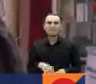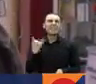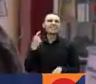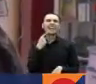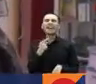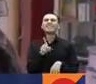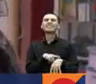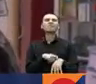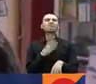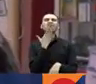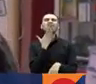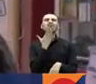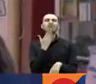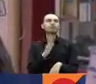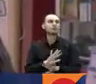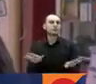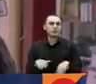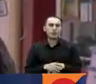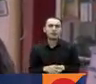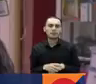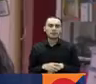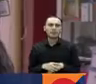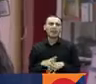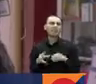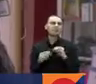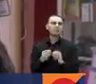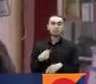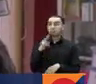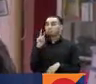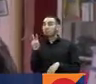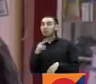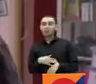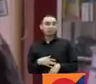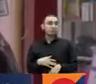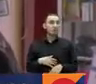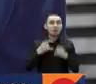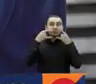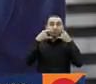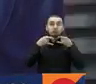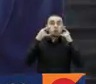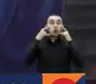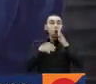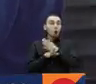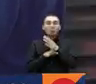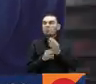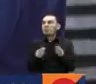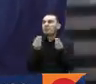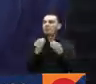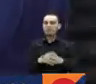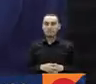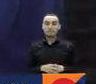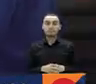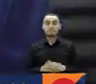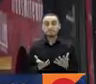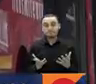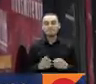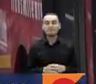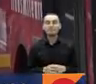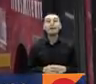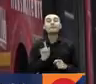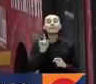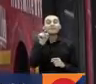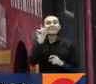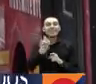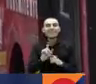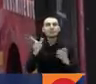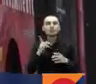usar eso y no veo nada factible de seguir usándolo. Sin embargo, el tapabocas seguirá siendo obligatorio